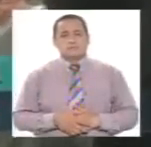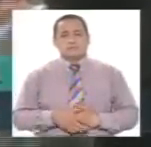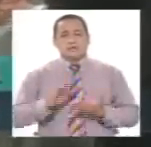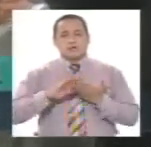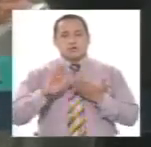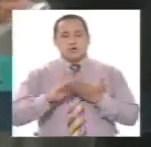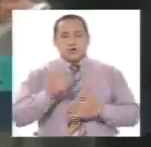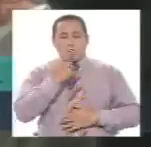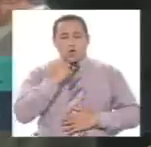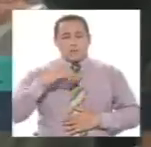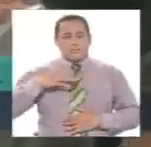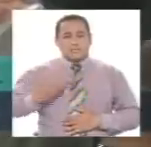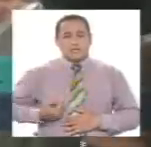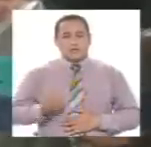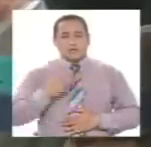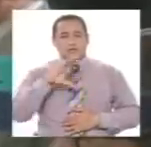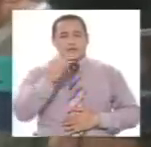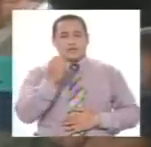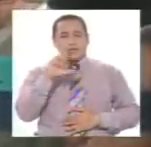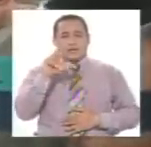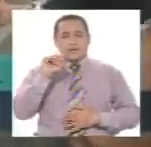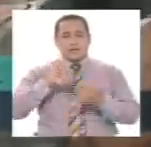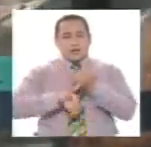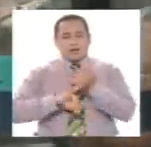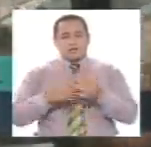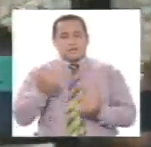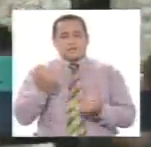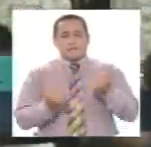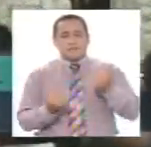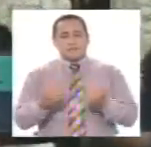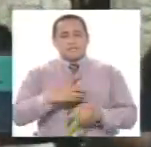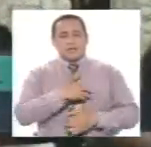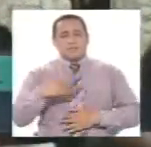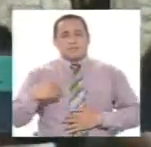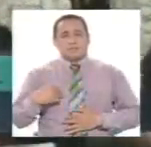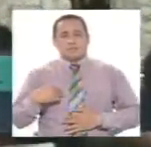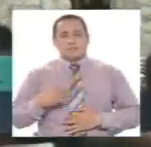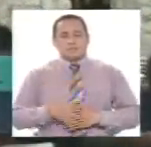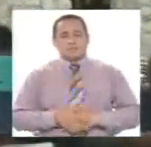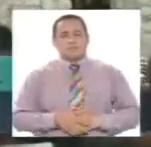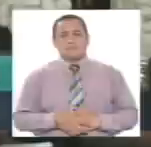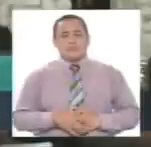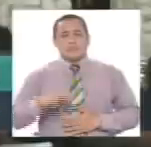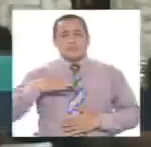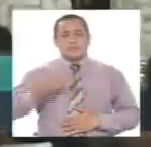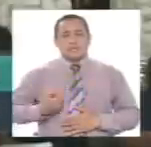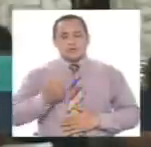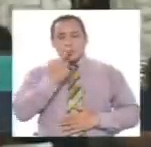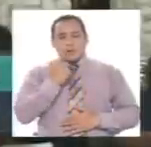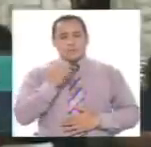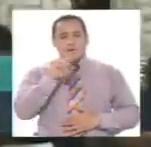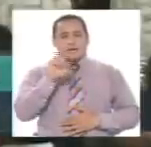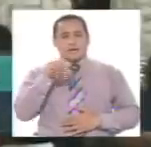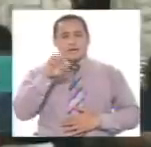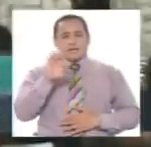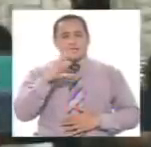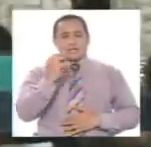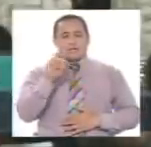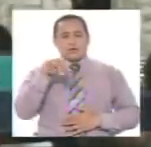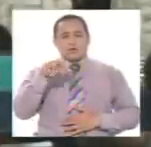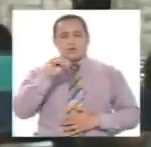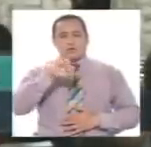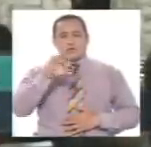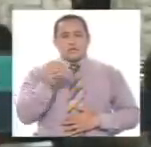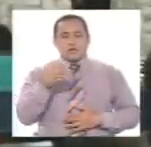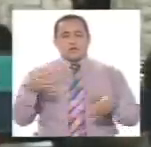Señor Carlos Eduardo Paredes Rodríguez, en el despacho de Transportes y Comunicaciones. Señor René Helber Cornejo